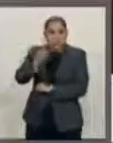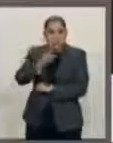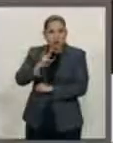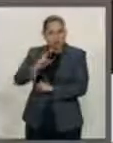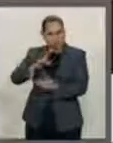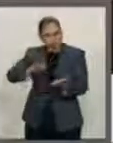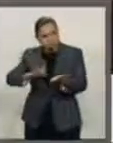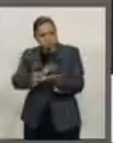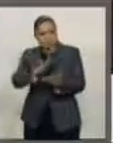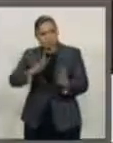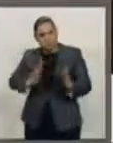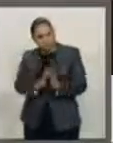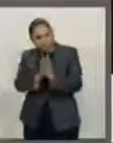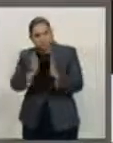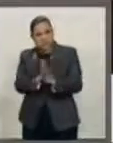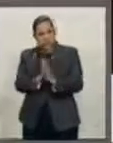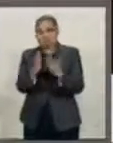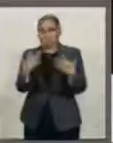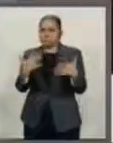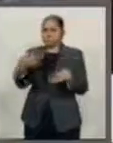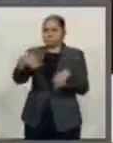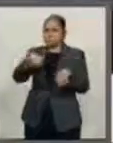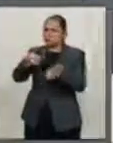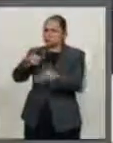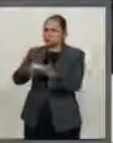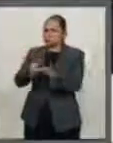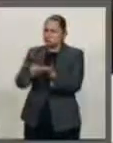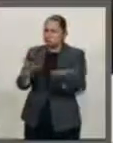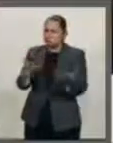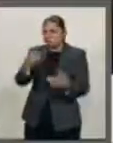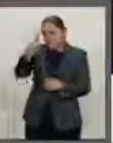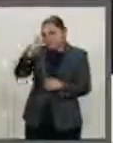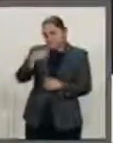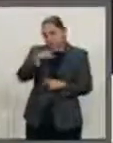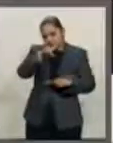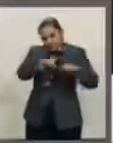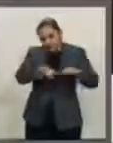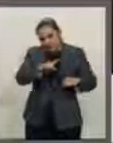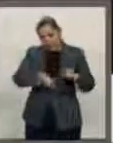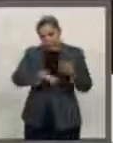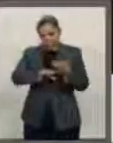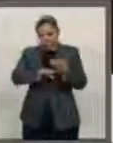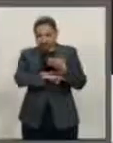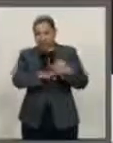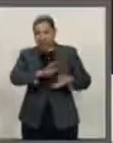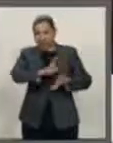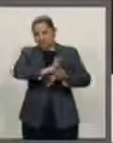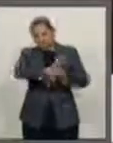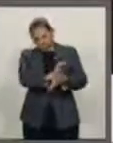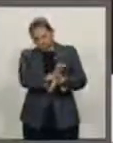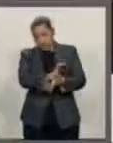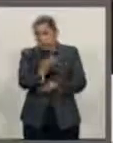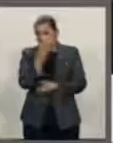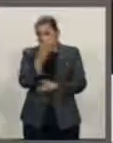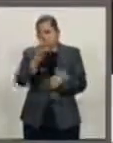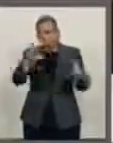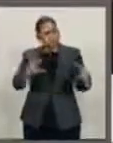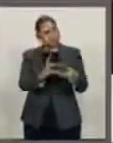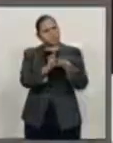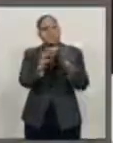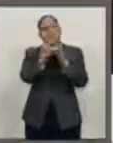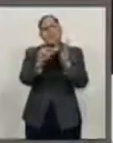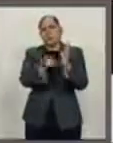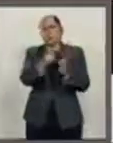organismos paraestatales, así como eliminar la discriminación, derechos consagrados en los artículos 1,